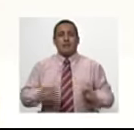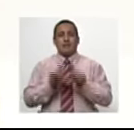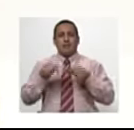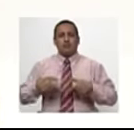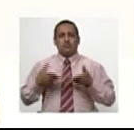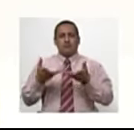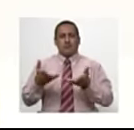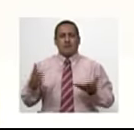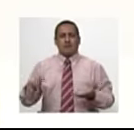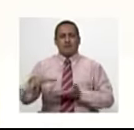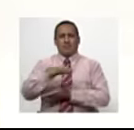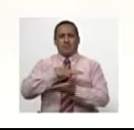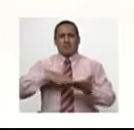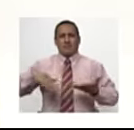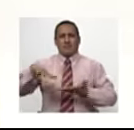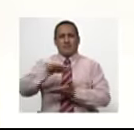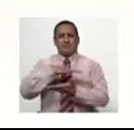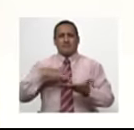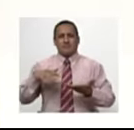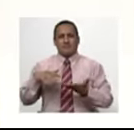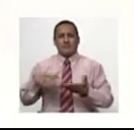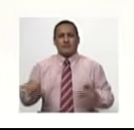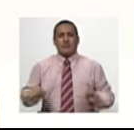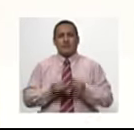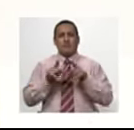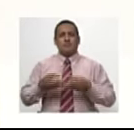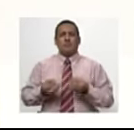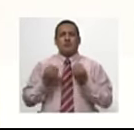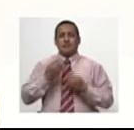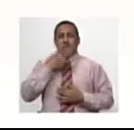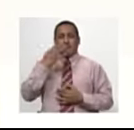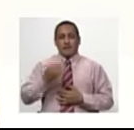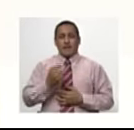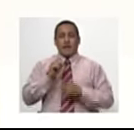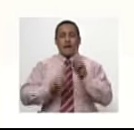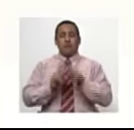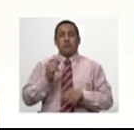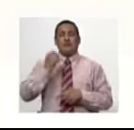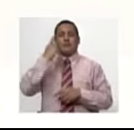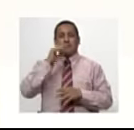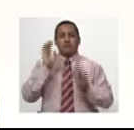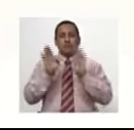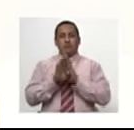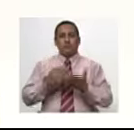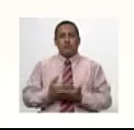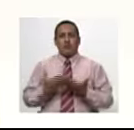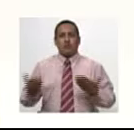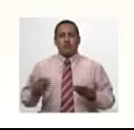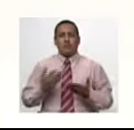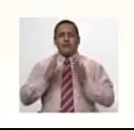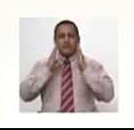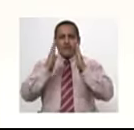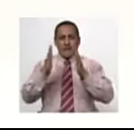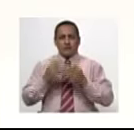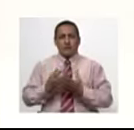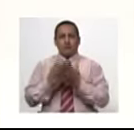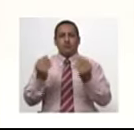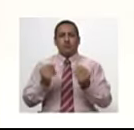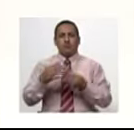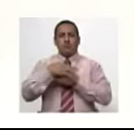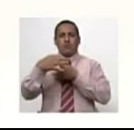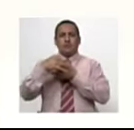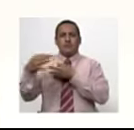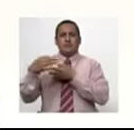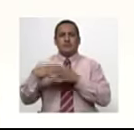esto genera una distorsión, porque si bien uno entiende que tiene que haber un recurso dedicado a las regiones